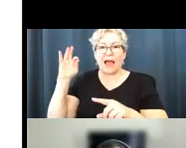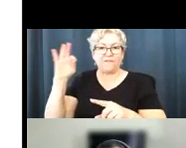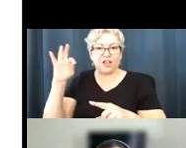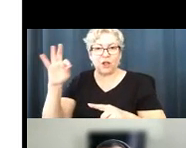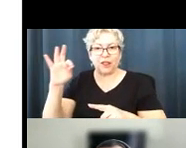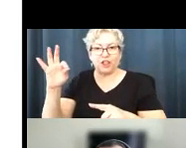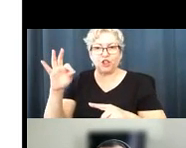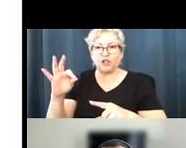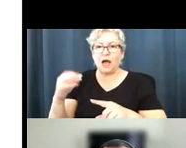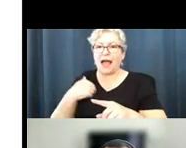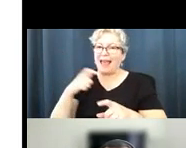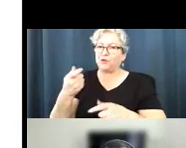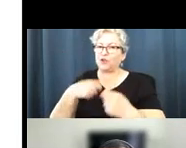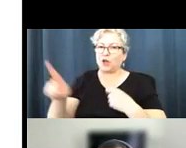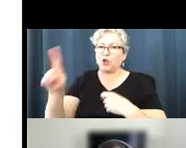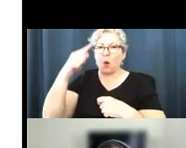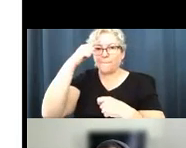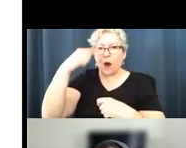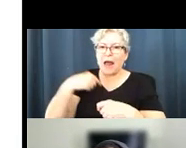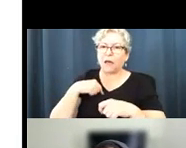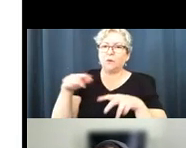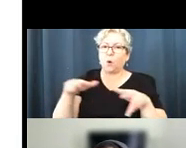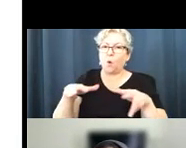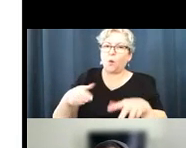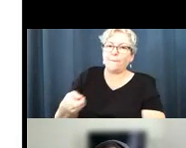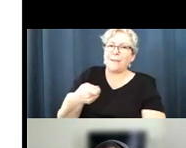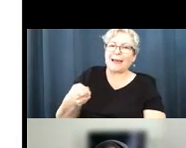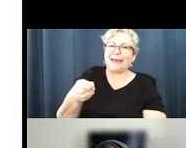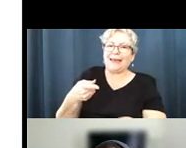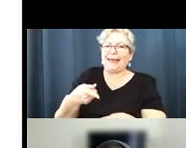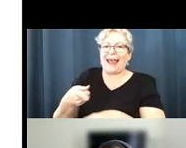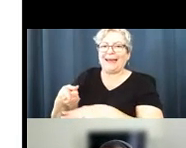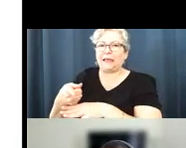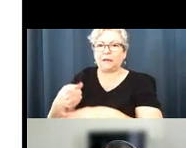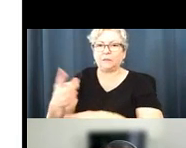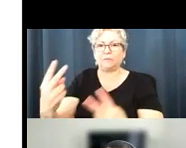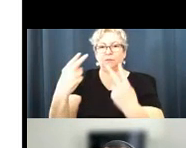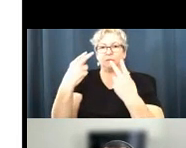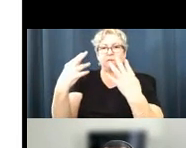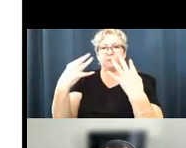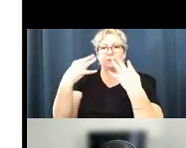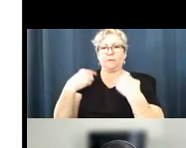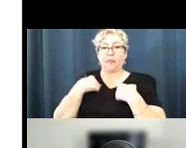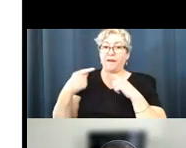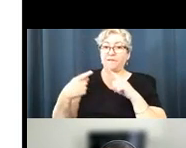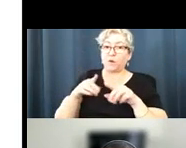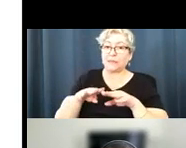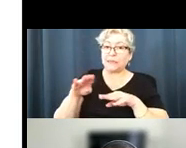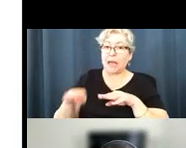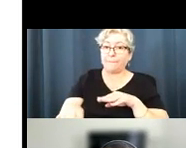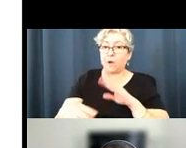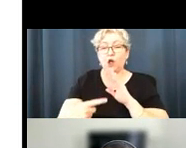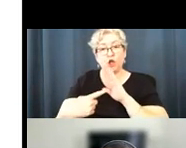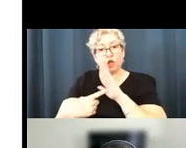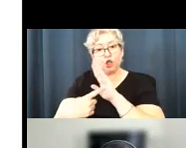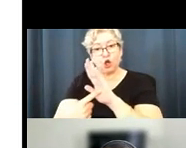que un tech, porque yo tenía que cambiarle la opinión a la gente cuando me veían a mí caminando